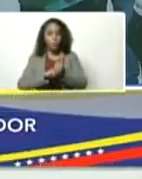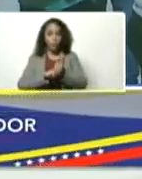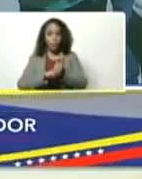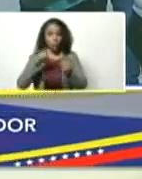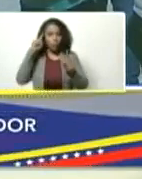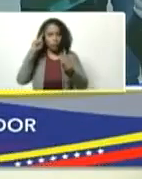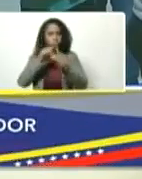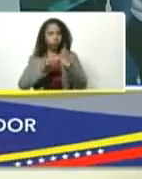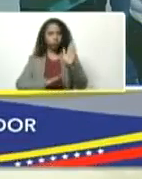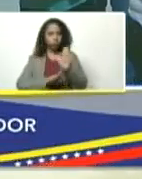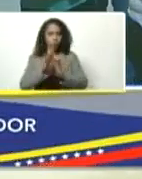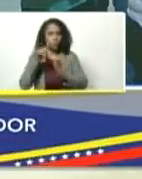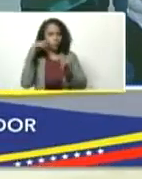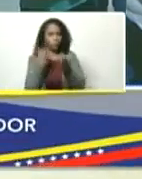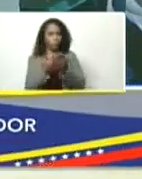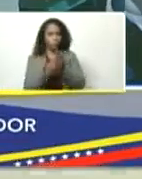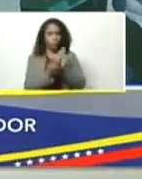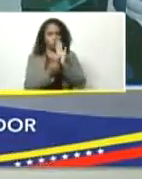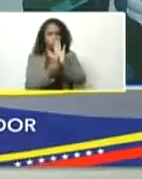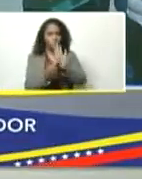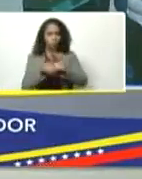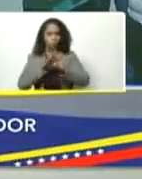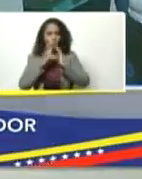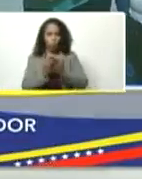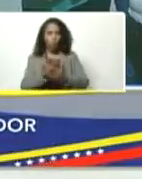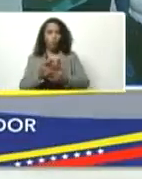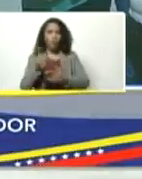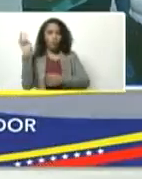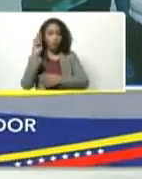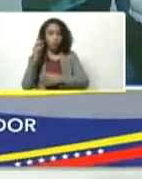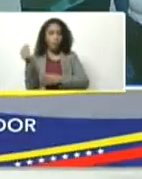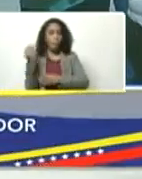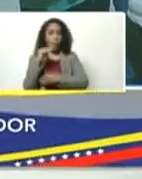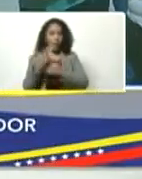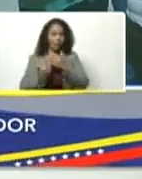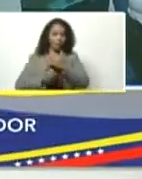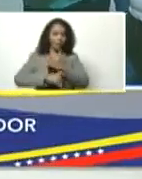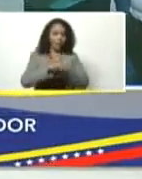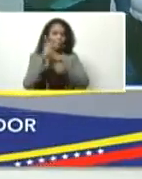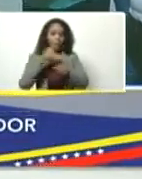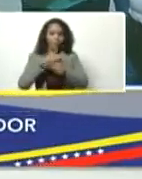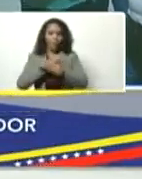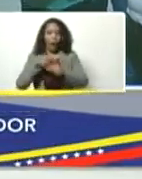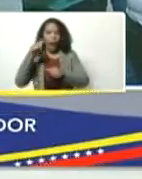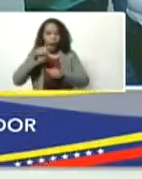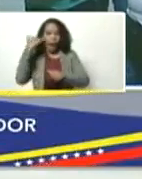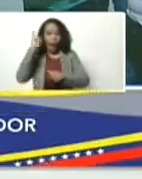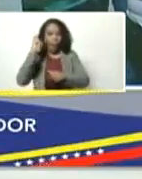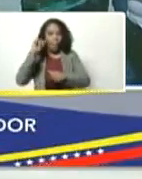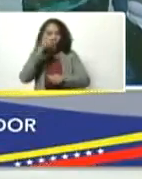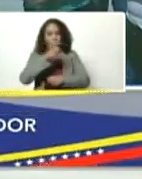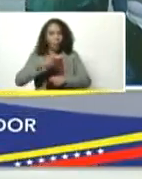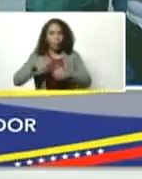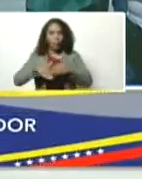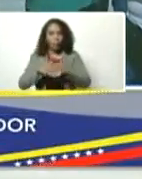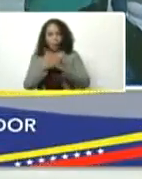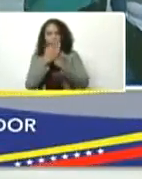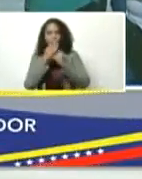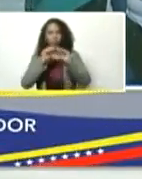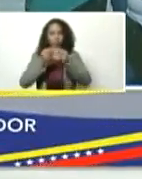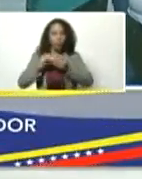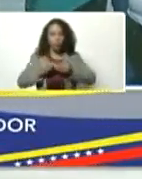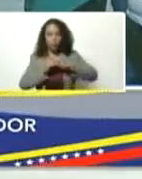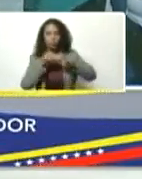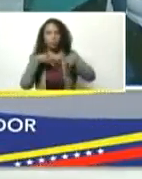metas. Vamos a mostrarle al mundo que Venezuela va más allá del petróleo, que aquí hay personas que madrugan para trabajar y producir porque un país